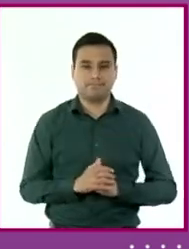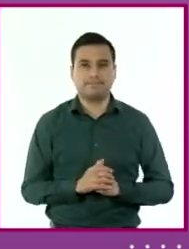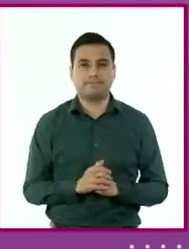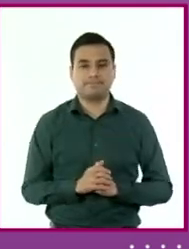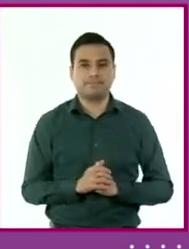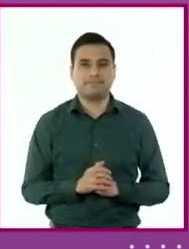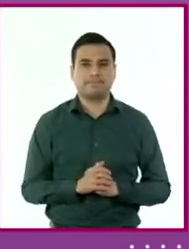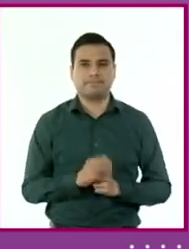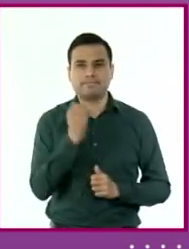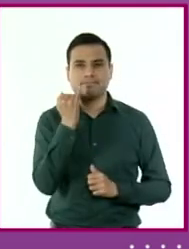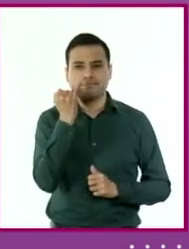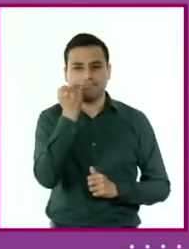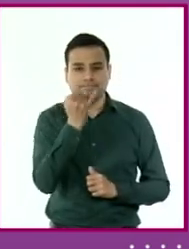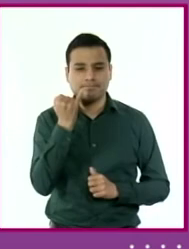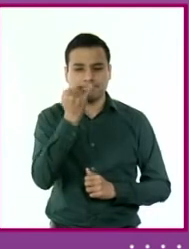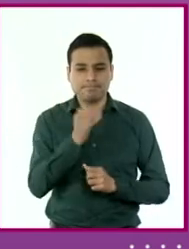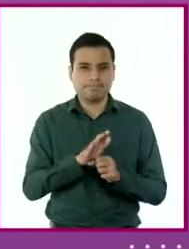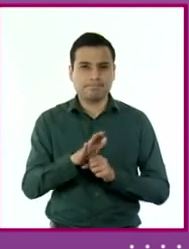What language do you speak?